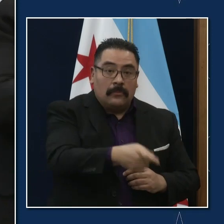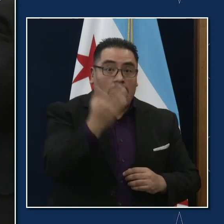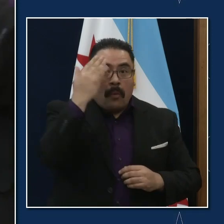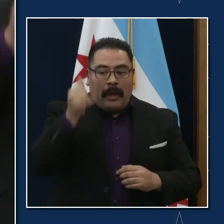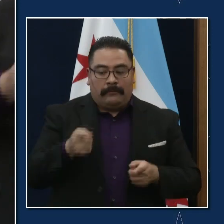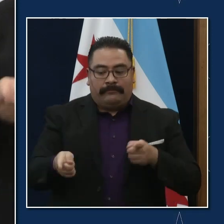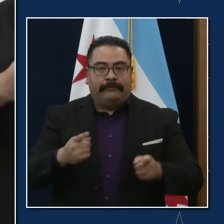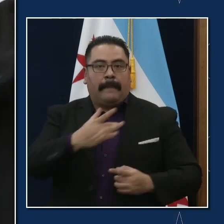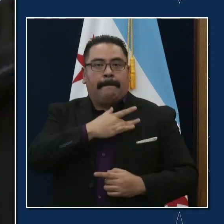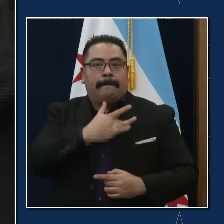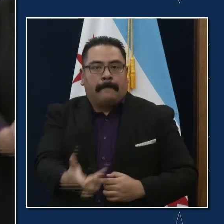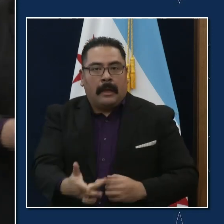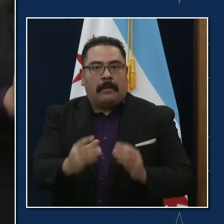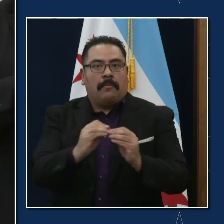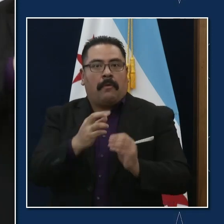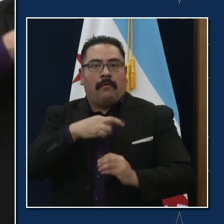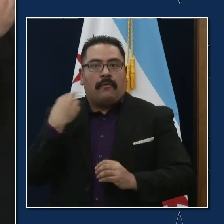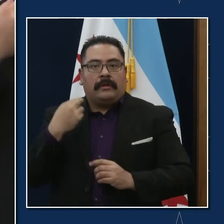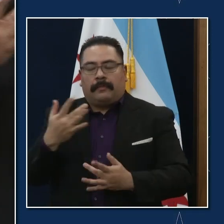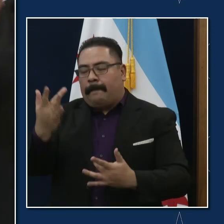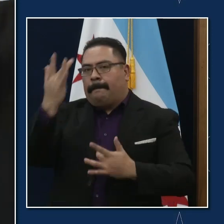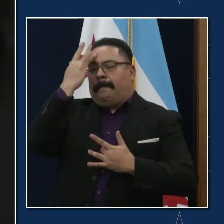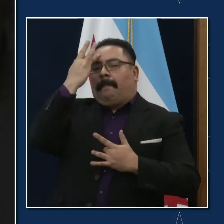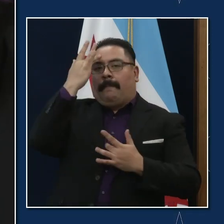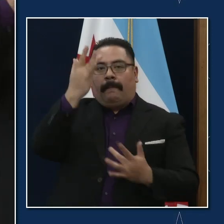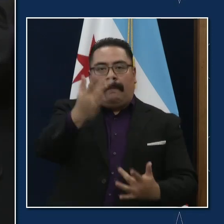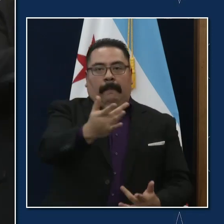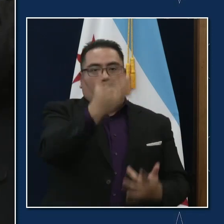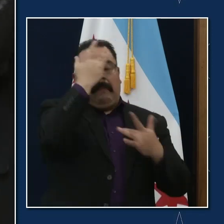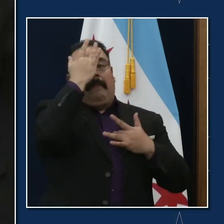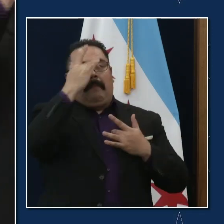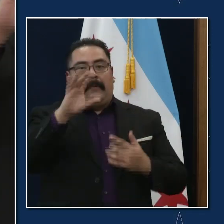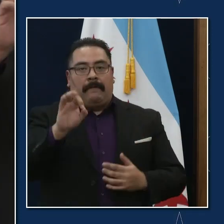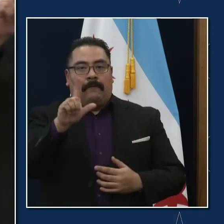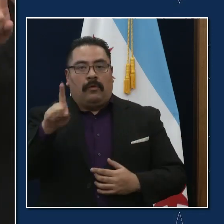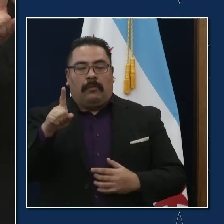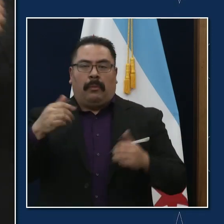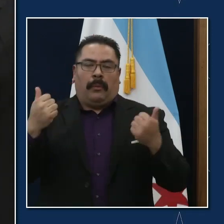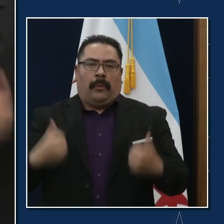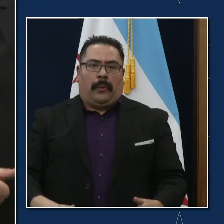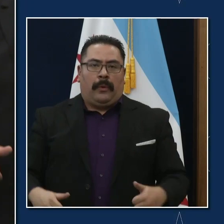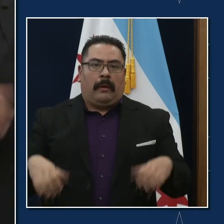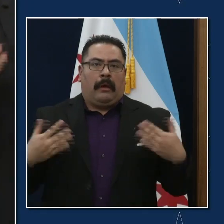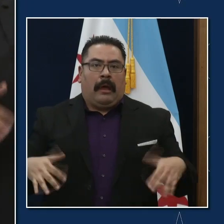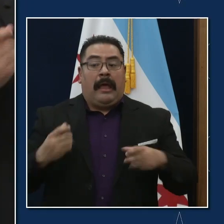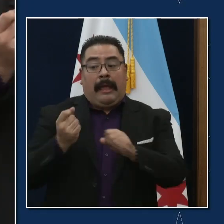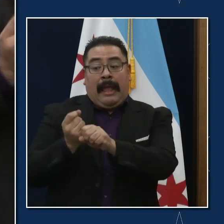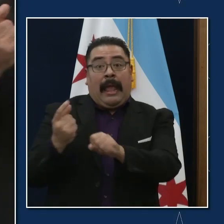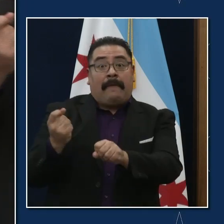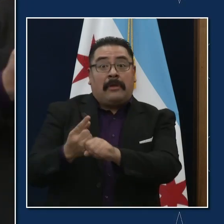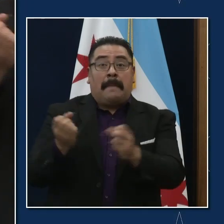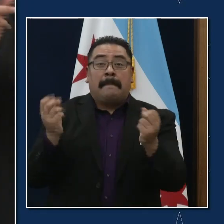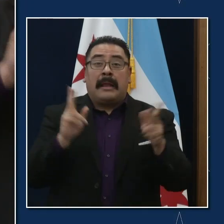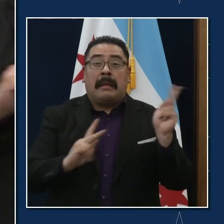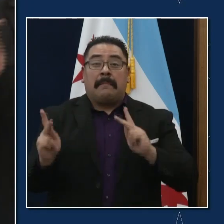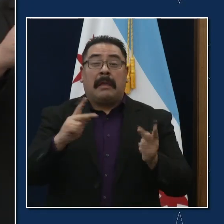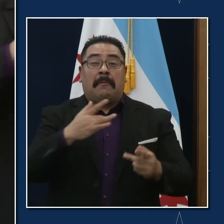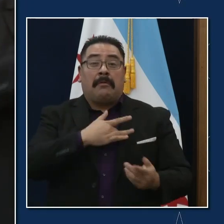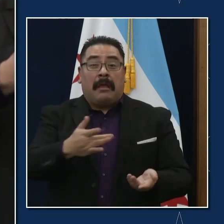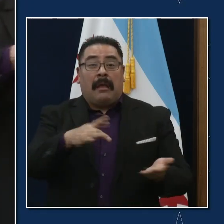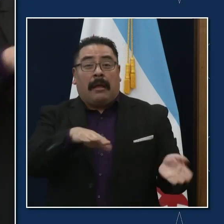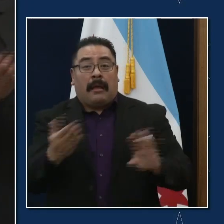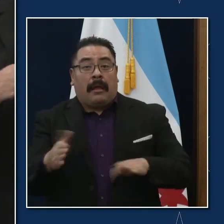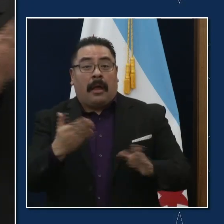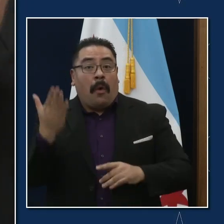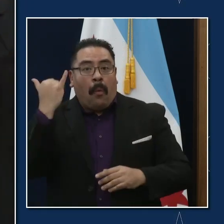los que tienen más riesgo de enfermarse gravemente con la enfermedad. Cada año mueren personas a causa de la gripe en los Estados